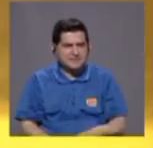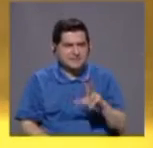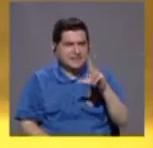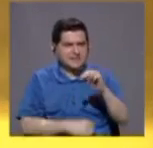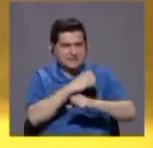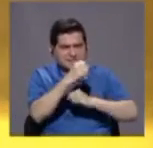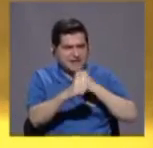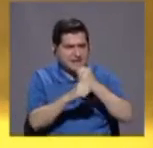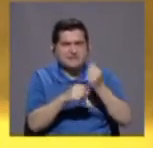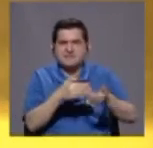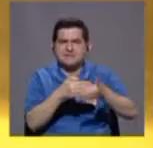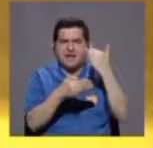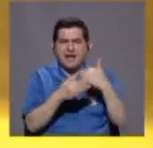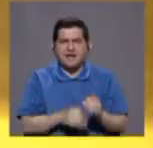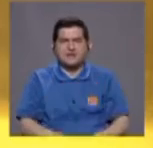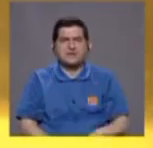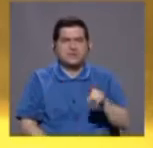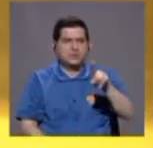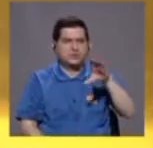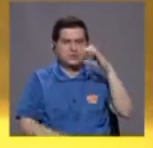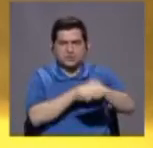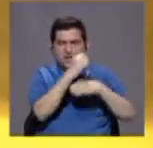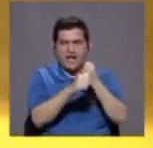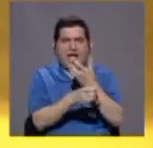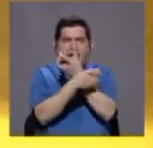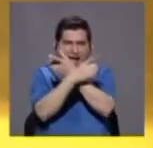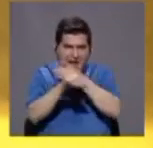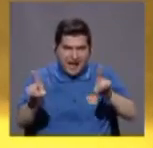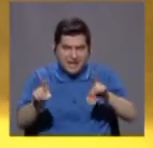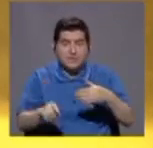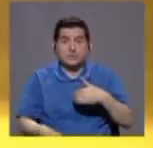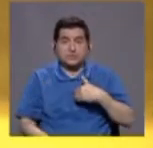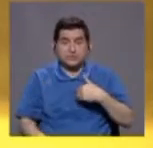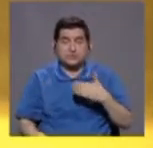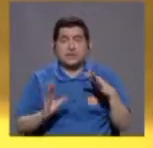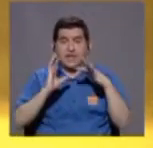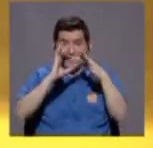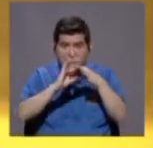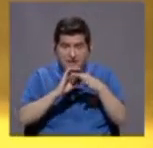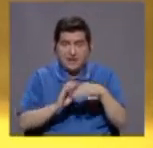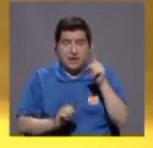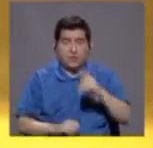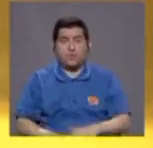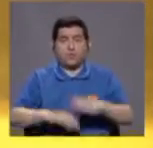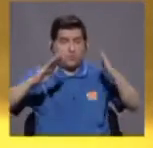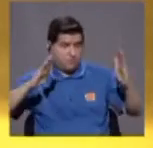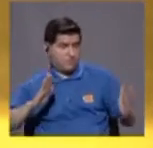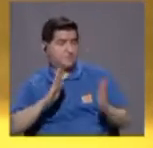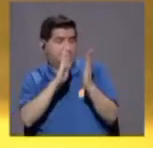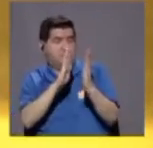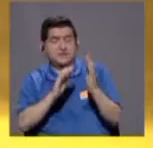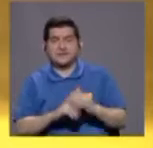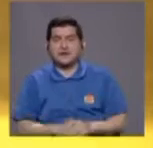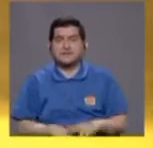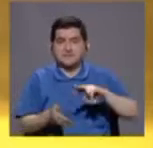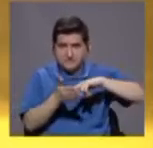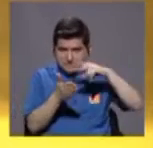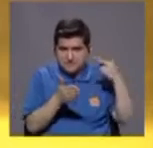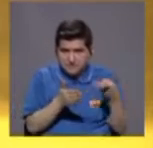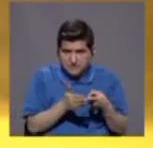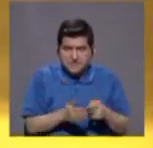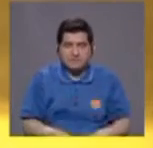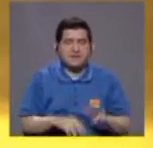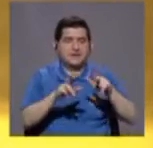años o algo así, que fue el centenario de la democracia, que tuvo que ver con un enfrentamiento de lo que era más o menos